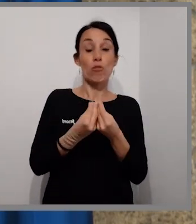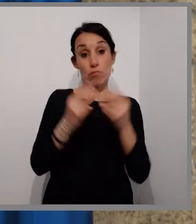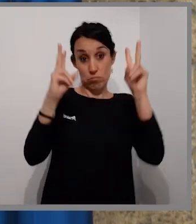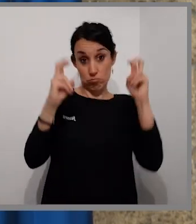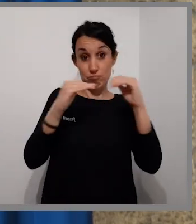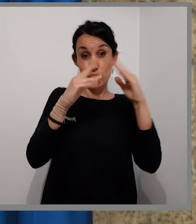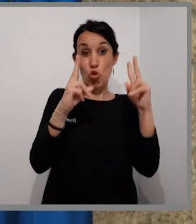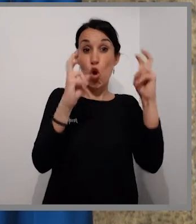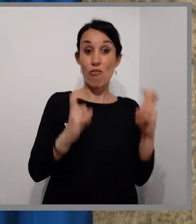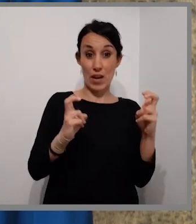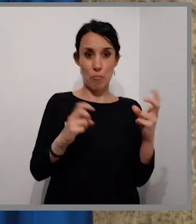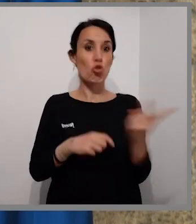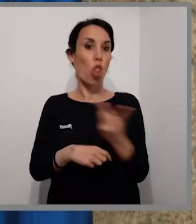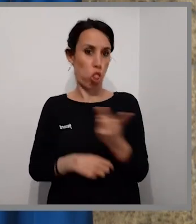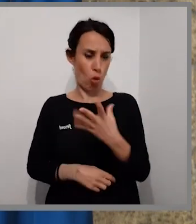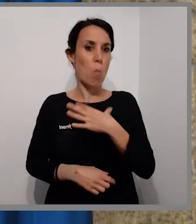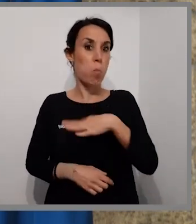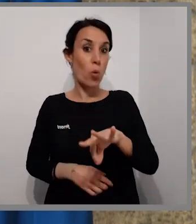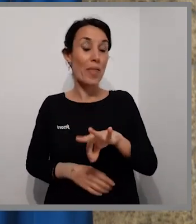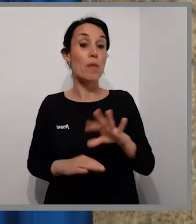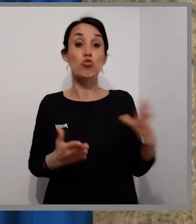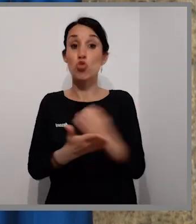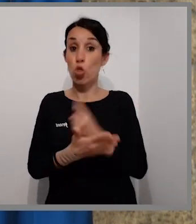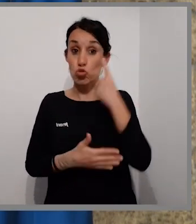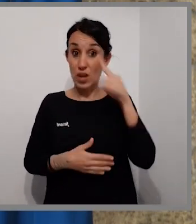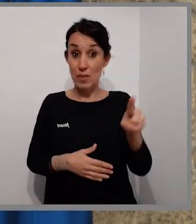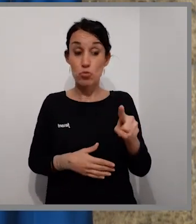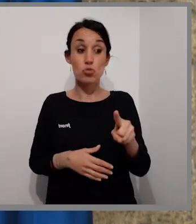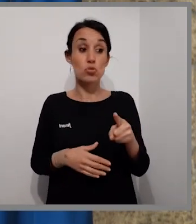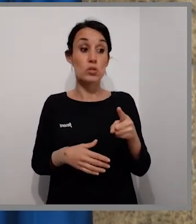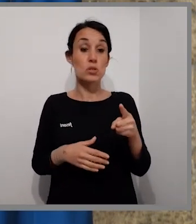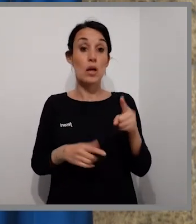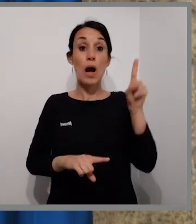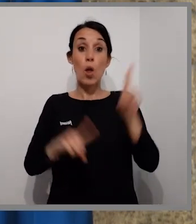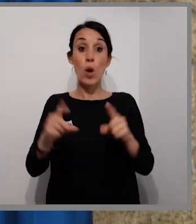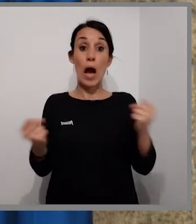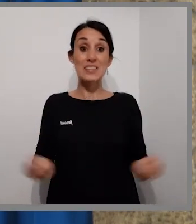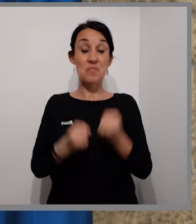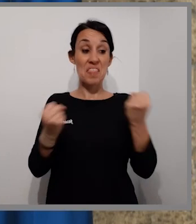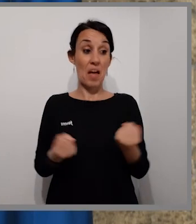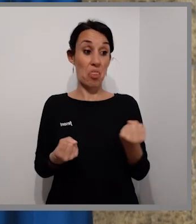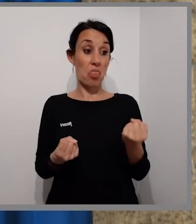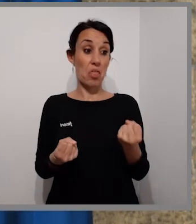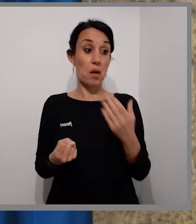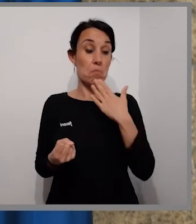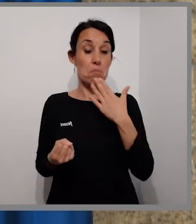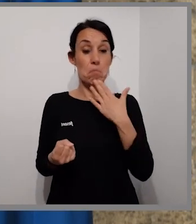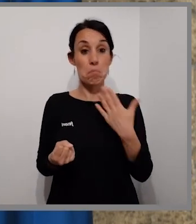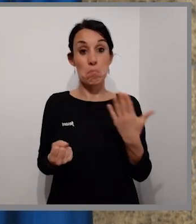confinamiento. Porque todo el mundo es consciente que hay actividades que si en un momento